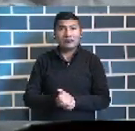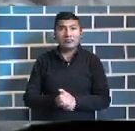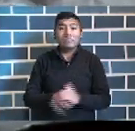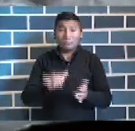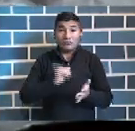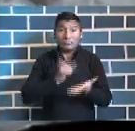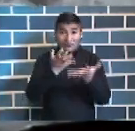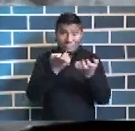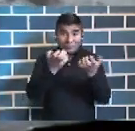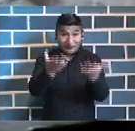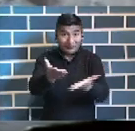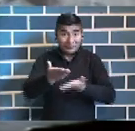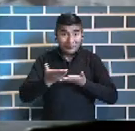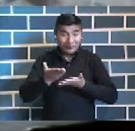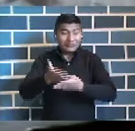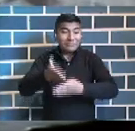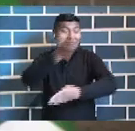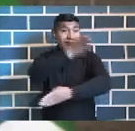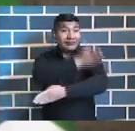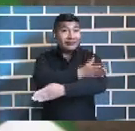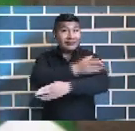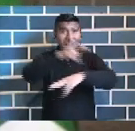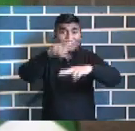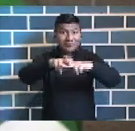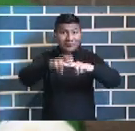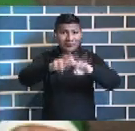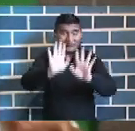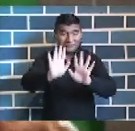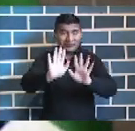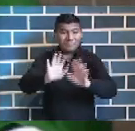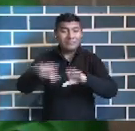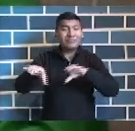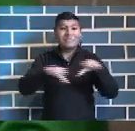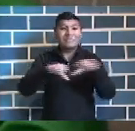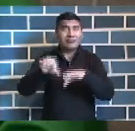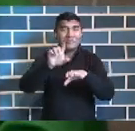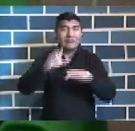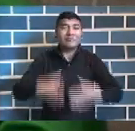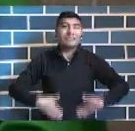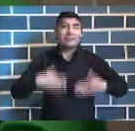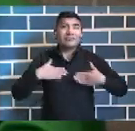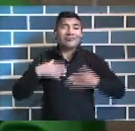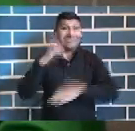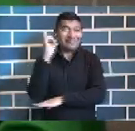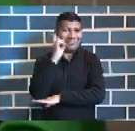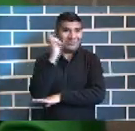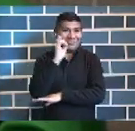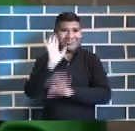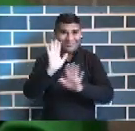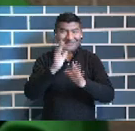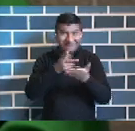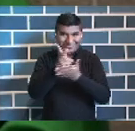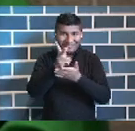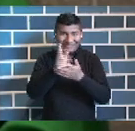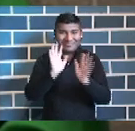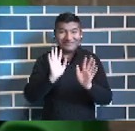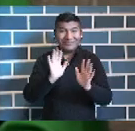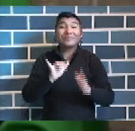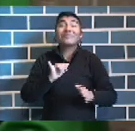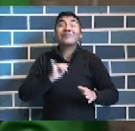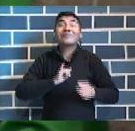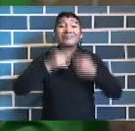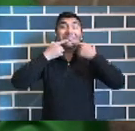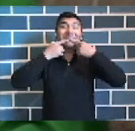Yo quería invitarles a que antes de que se sienten, hagamos el Viva por Bolivia, ¿no? Yo voy